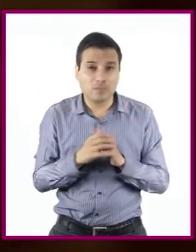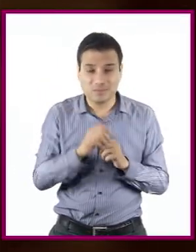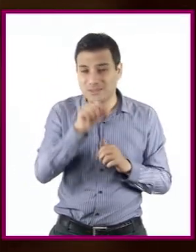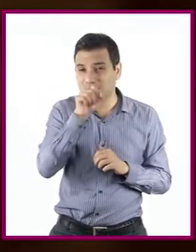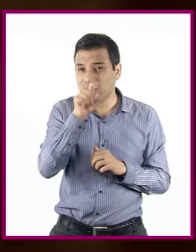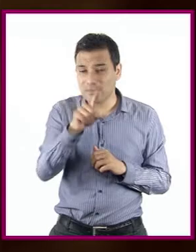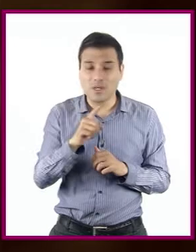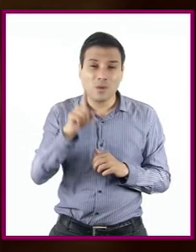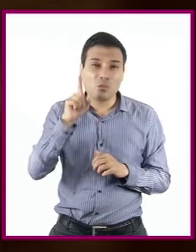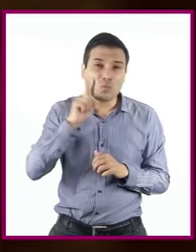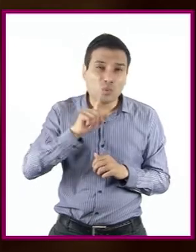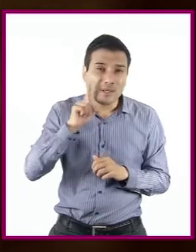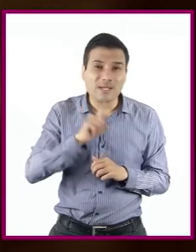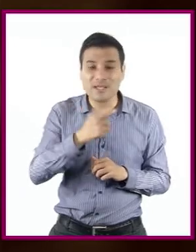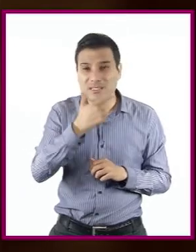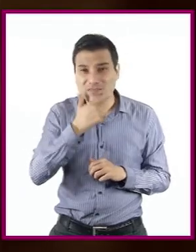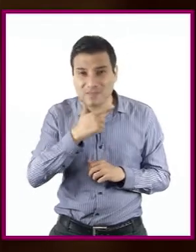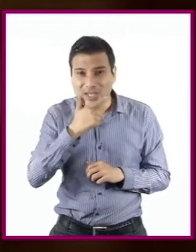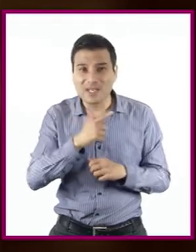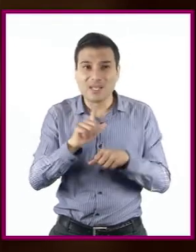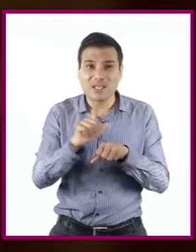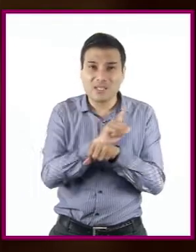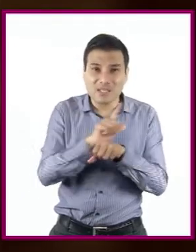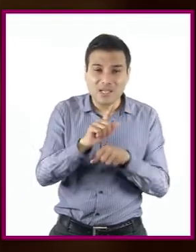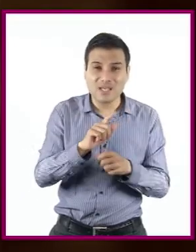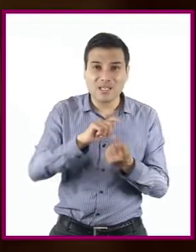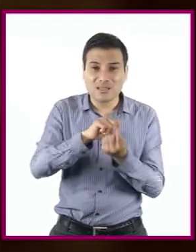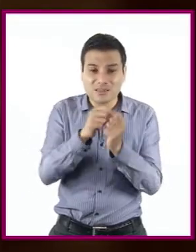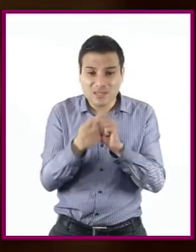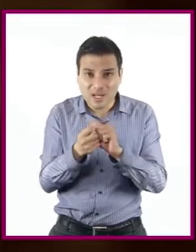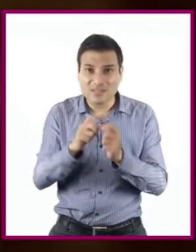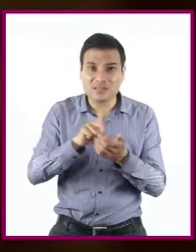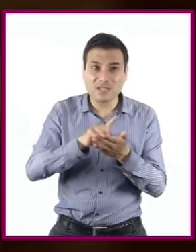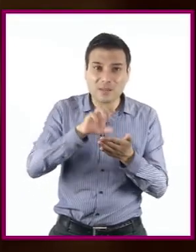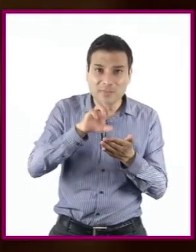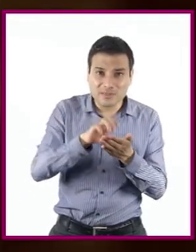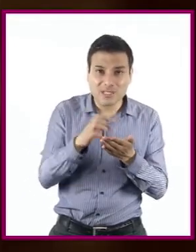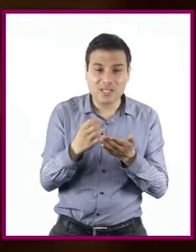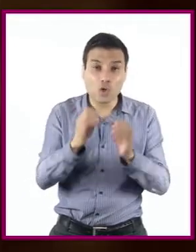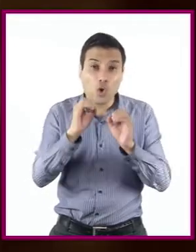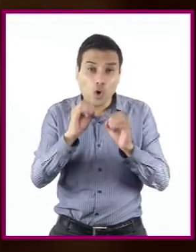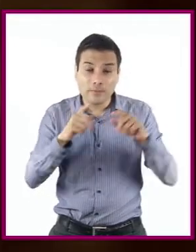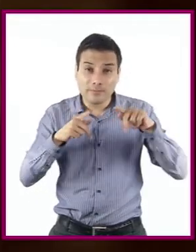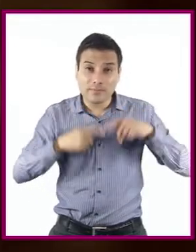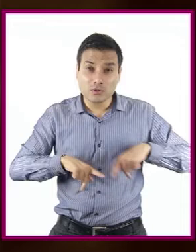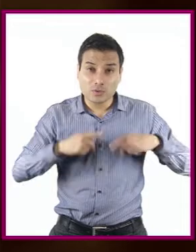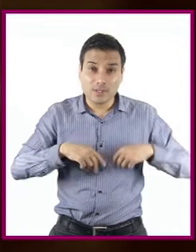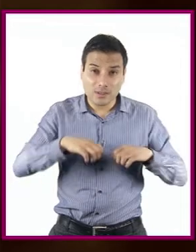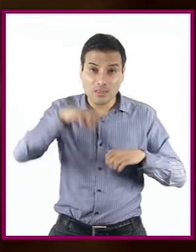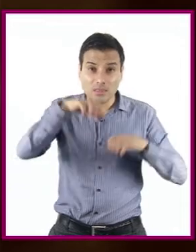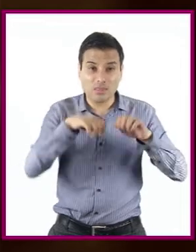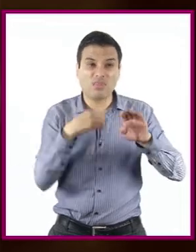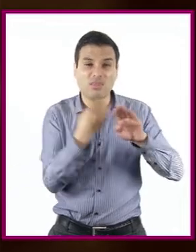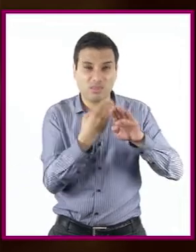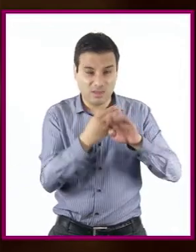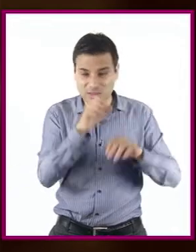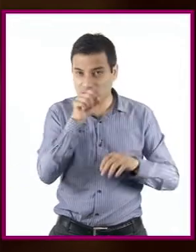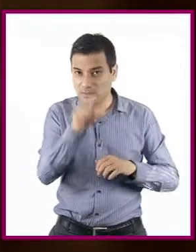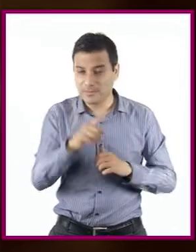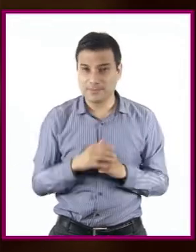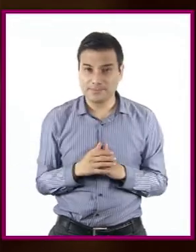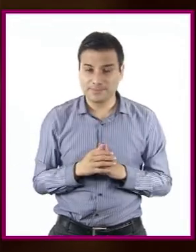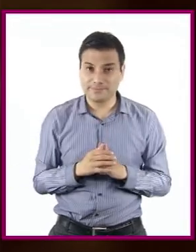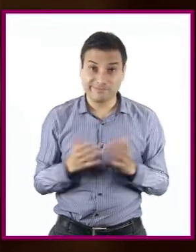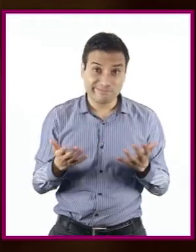ser mujer, lesbiana, gay, transexual, tener una discapacidad o ser una persona mayor. Reflexionar sobre